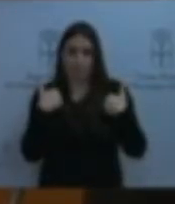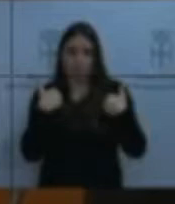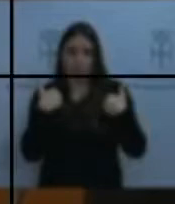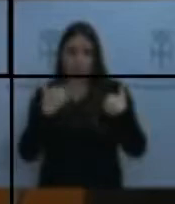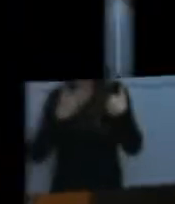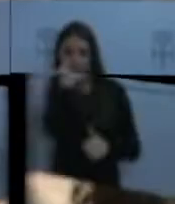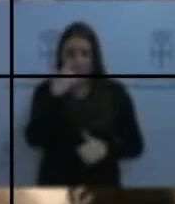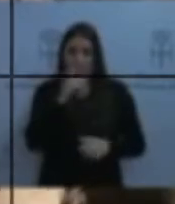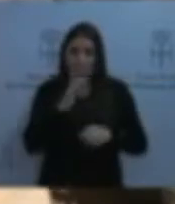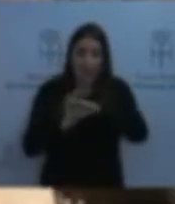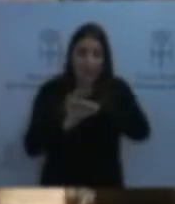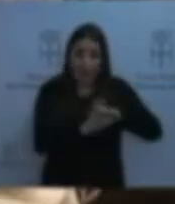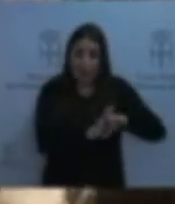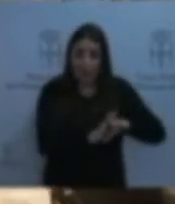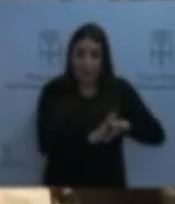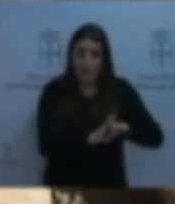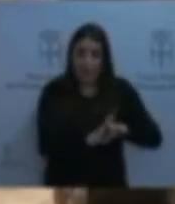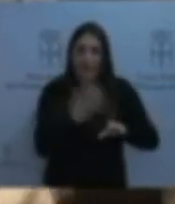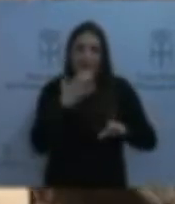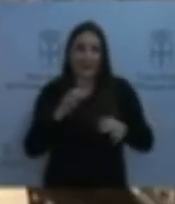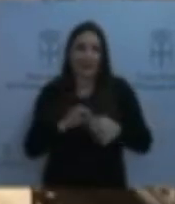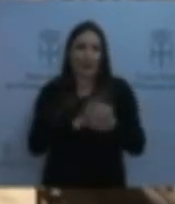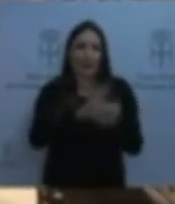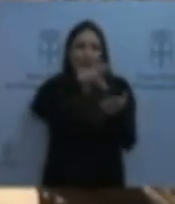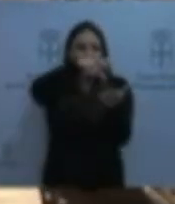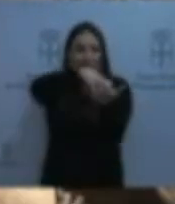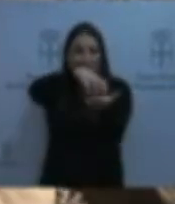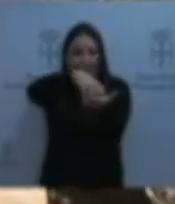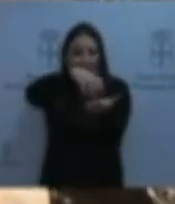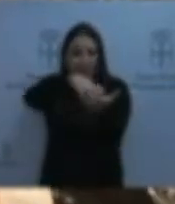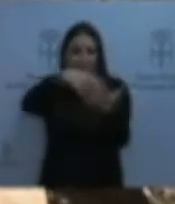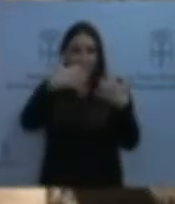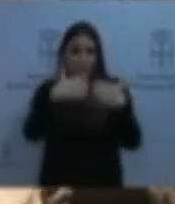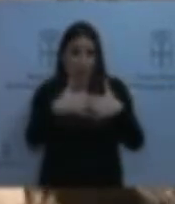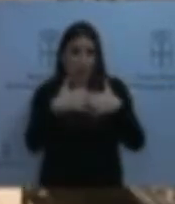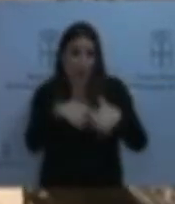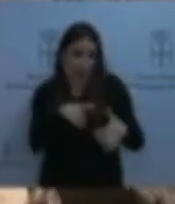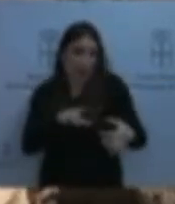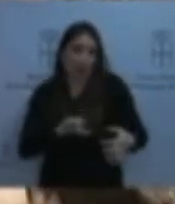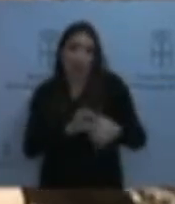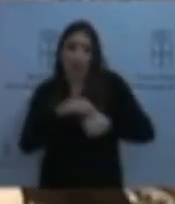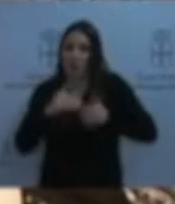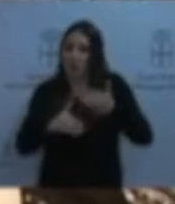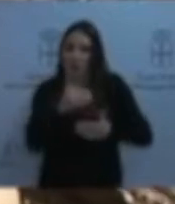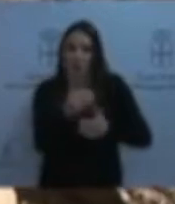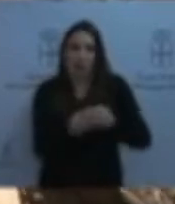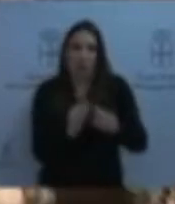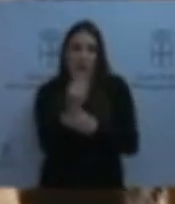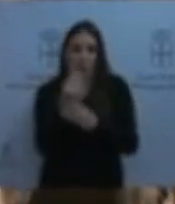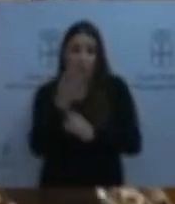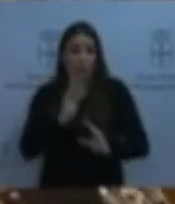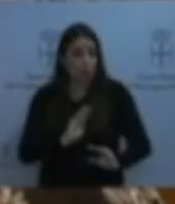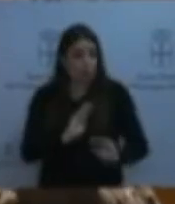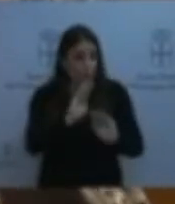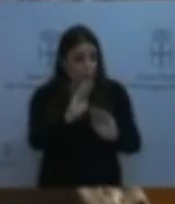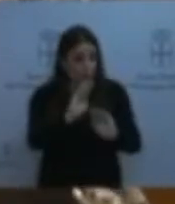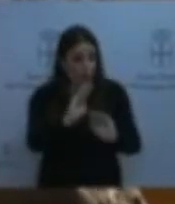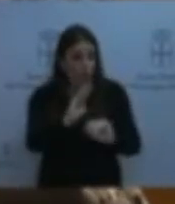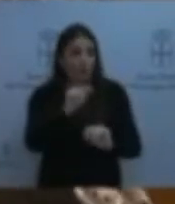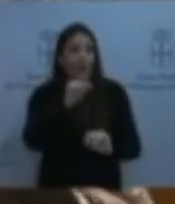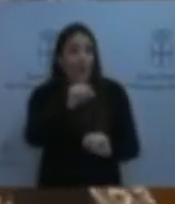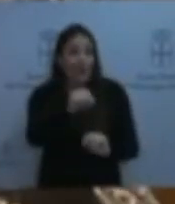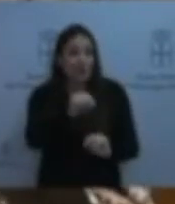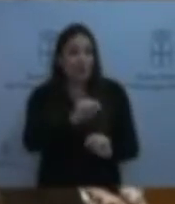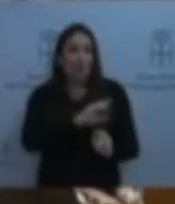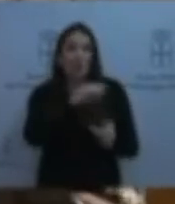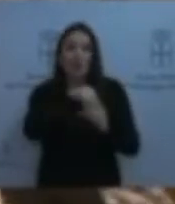responsabilidades ajenas a mi ámbito. Lo que son instalaciones netamente industriales que tienen que ver con el proceso productivo entran dentro